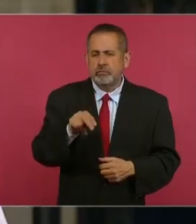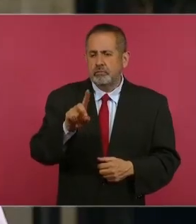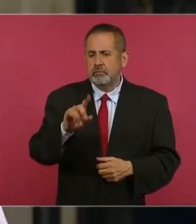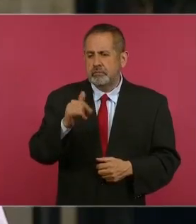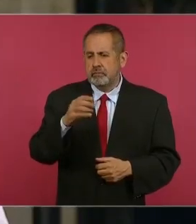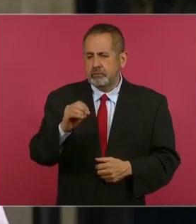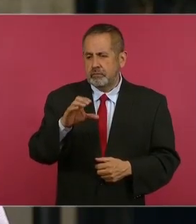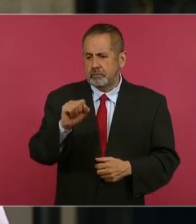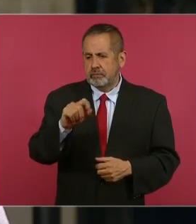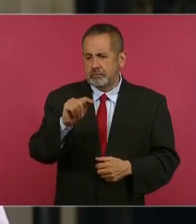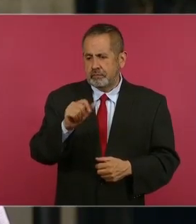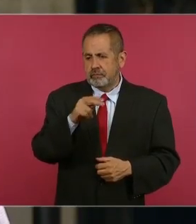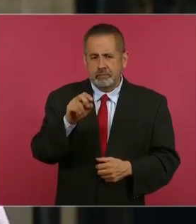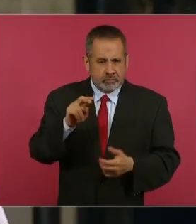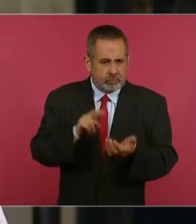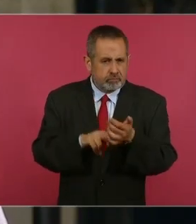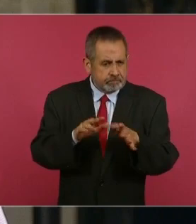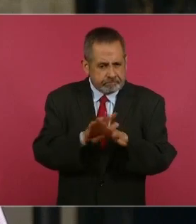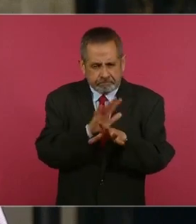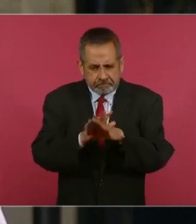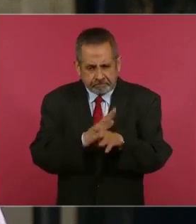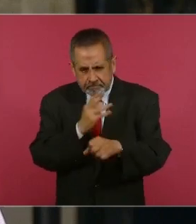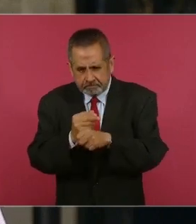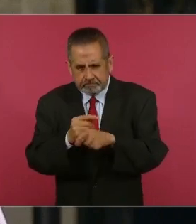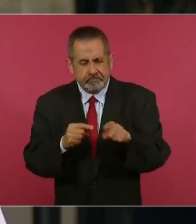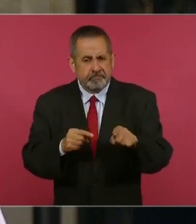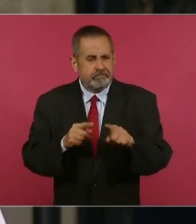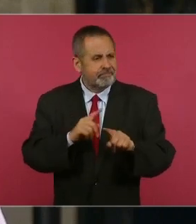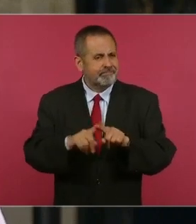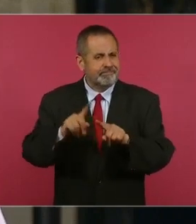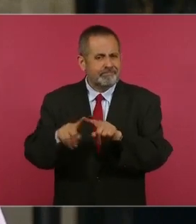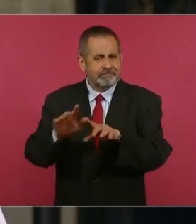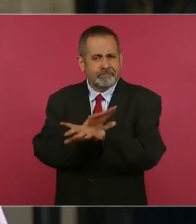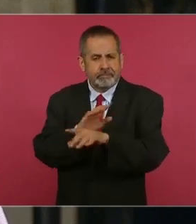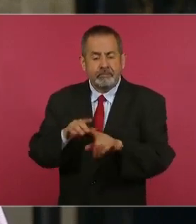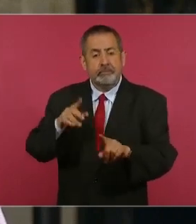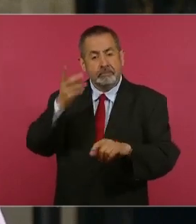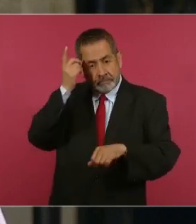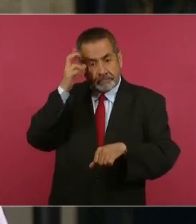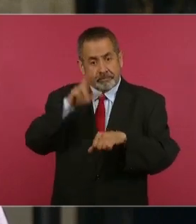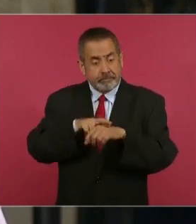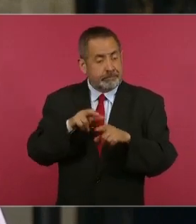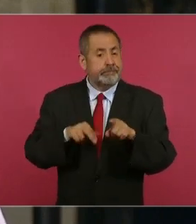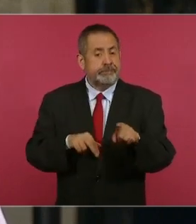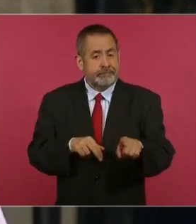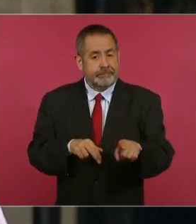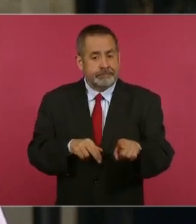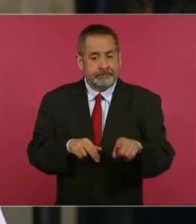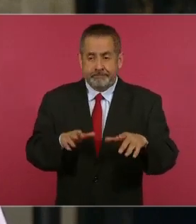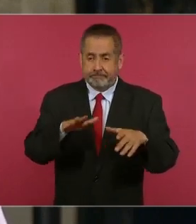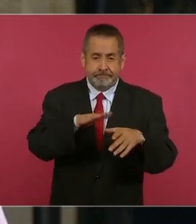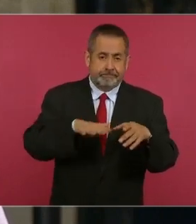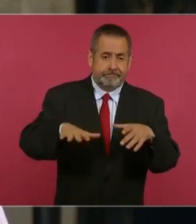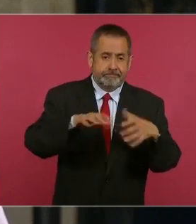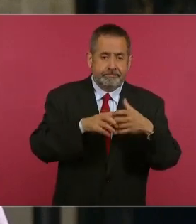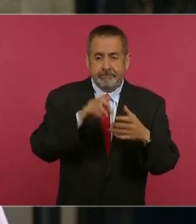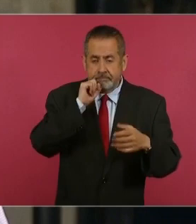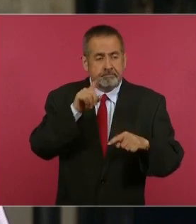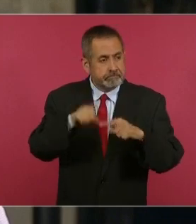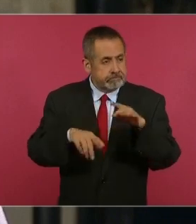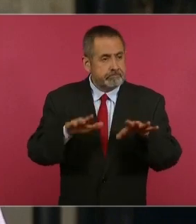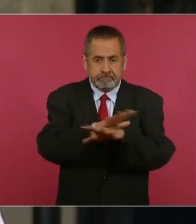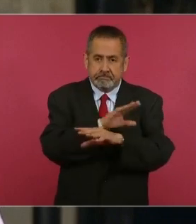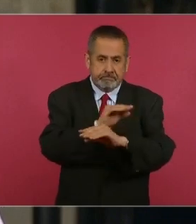viene cambiando en materia de desarrollo urbano varias situaciones. De hecho, el director de esta área también fue